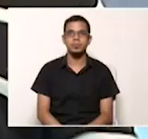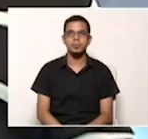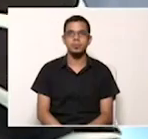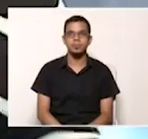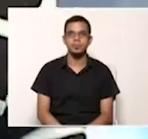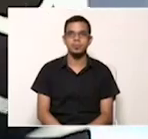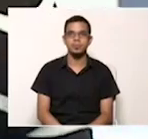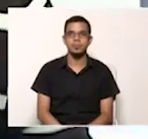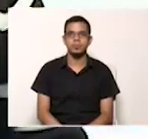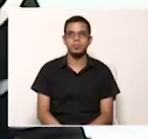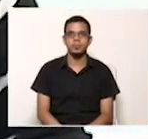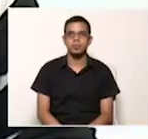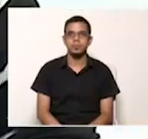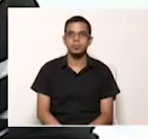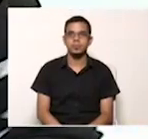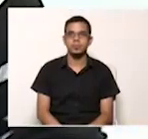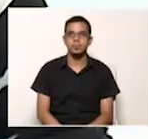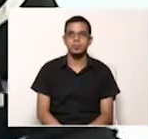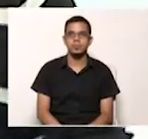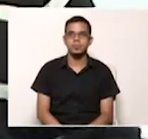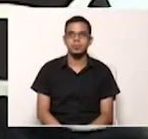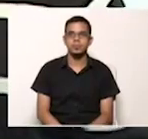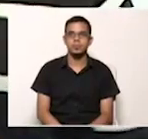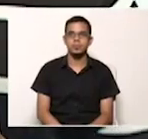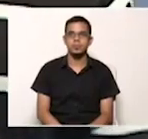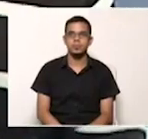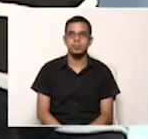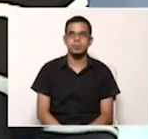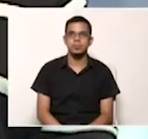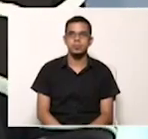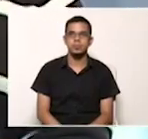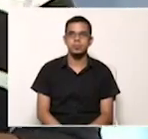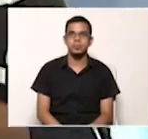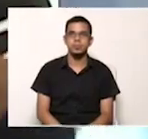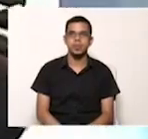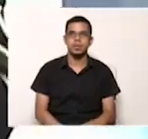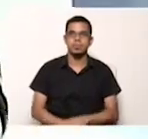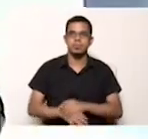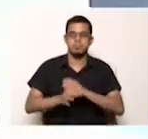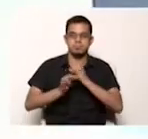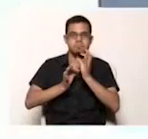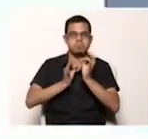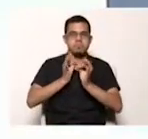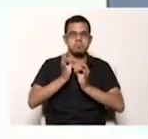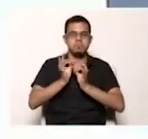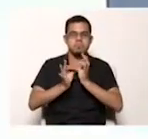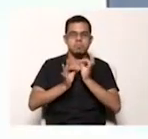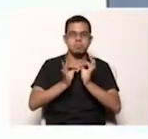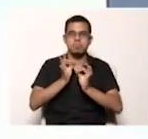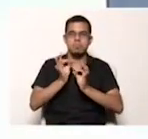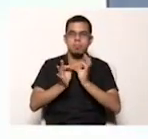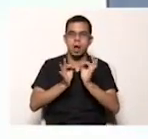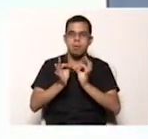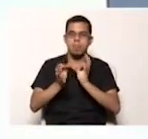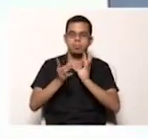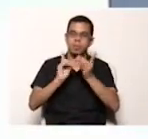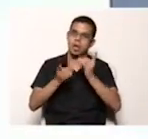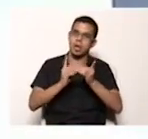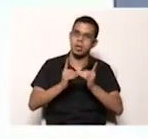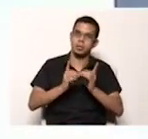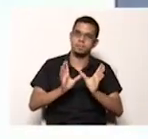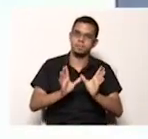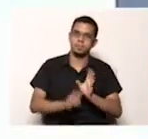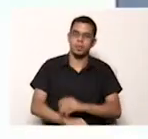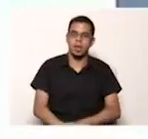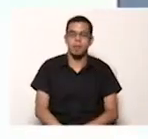tu pregunta, los referentes a materiales, vamos a dar las recomendaciones en el momento de que se aplique la acción, el